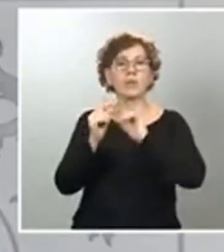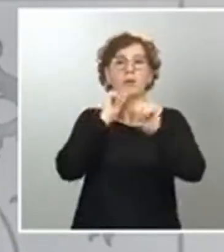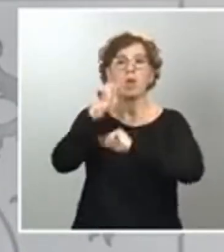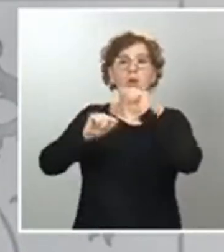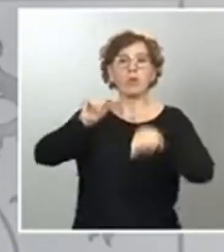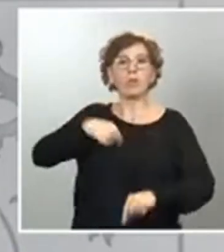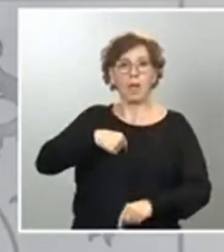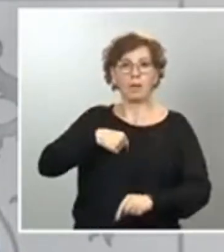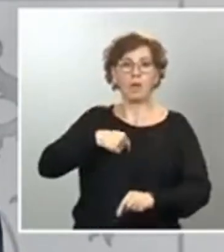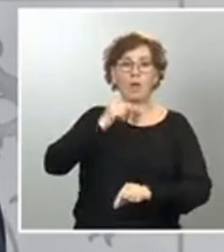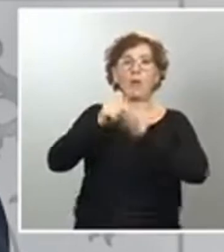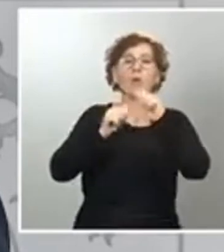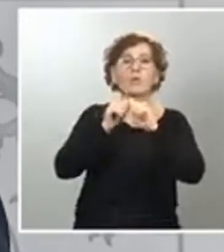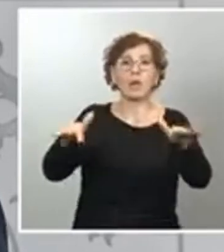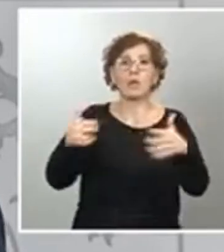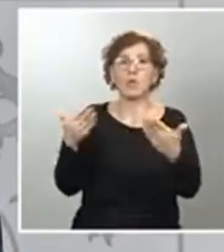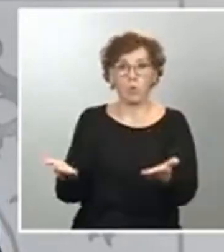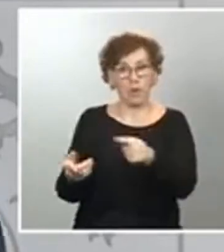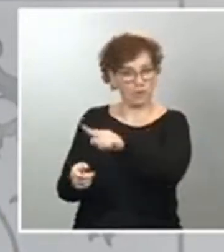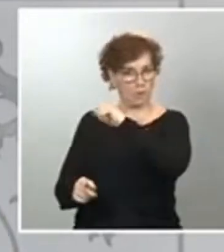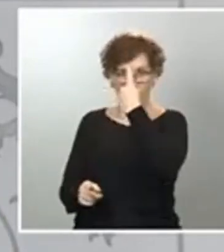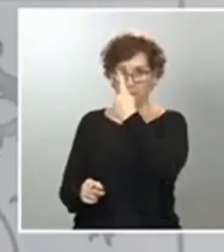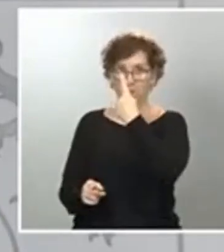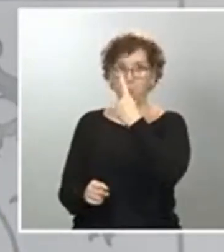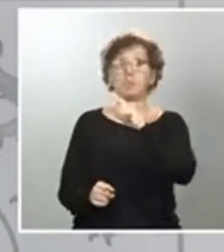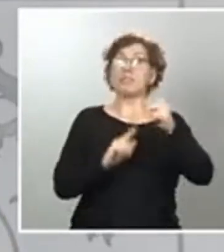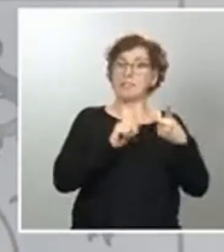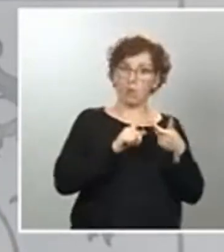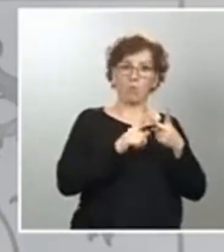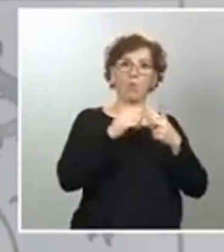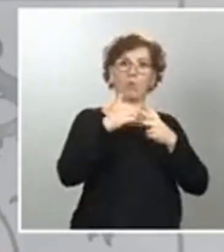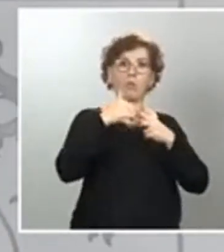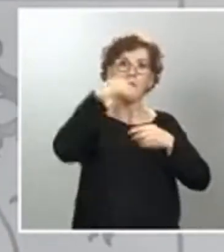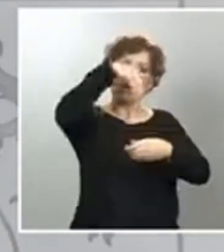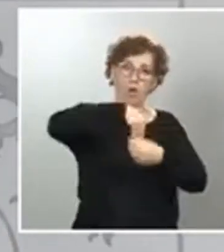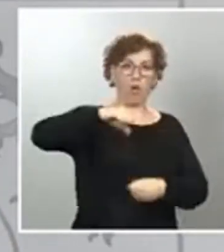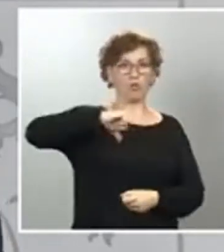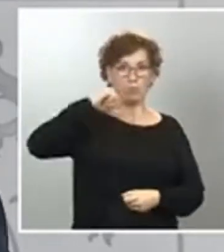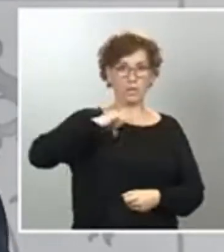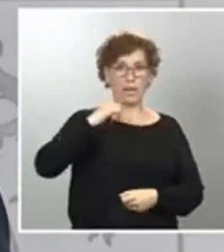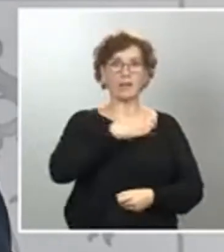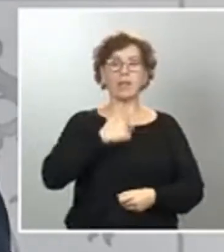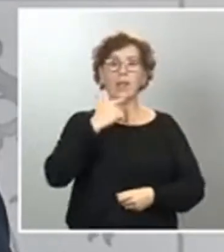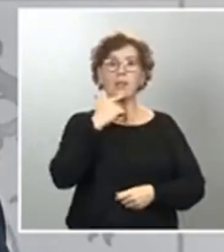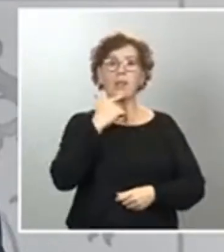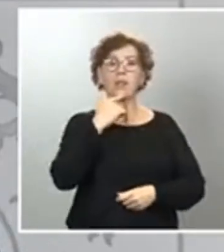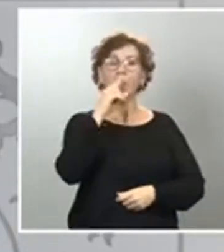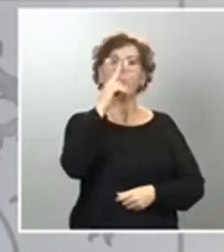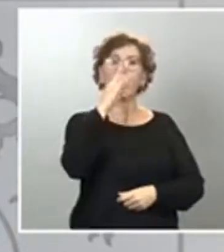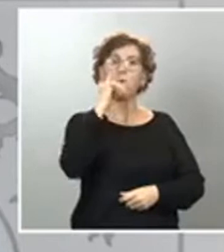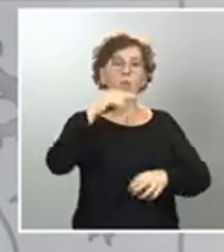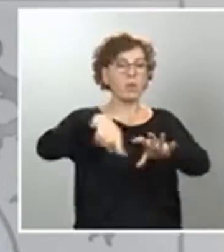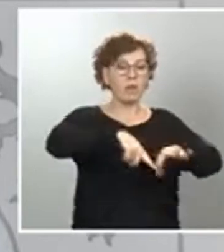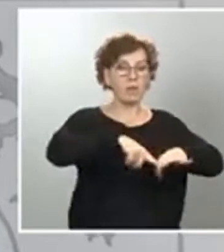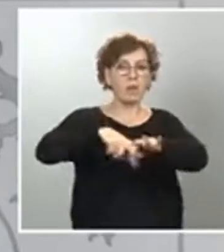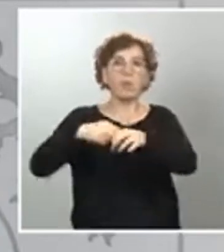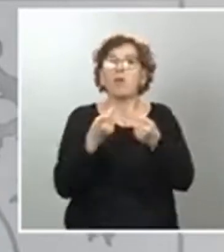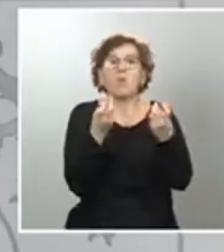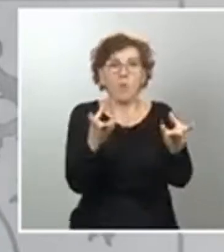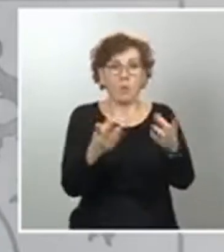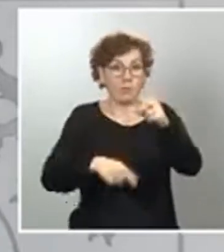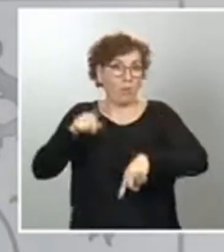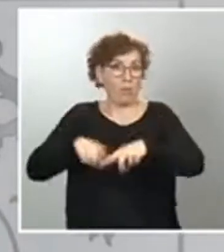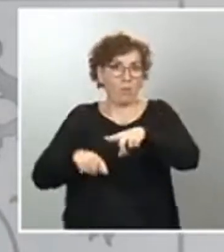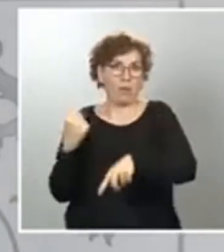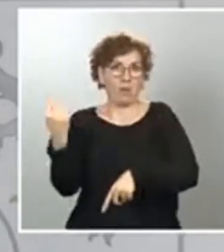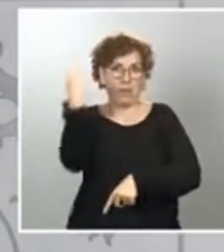la atención hospitalaria y, en consecuencia, el número de camas UCI que se pueda tener en cada uno de los territorios.